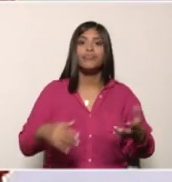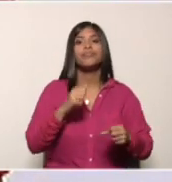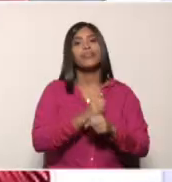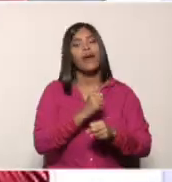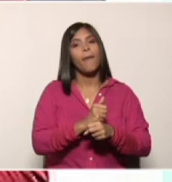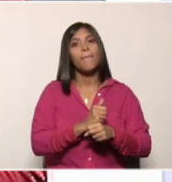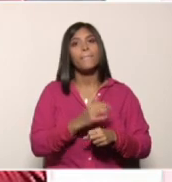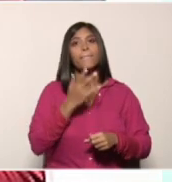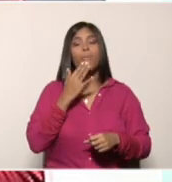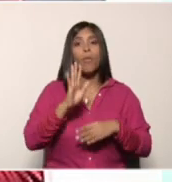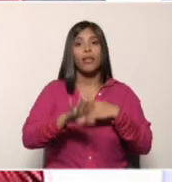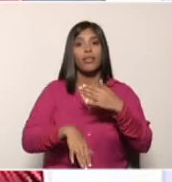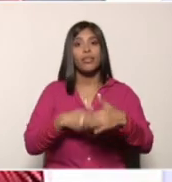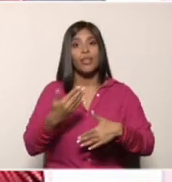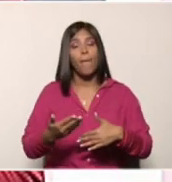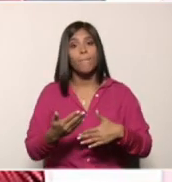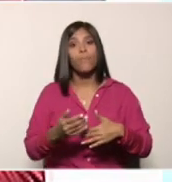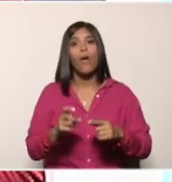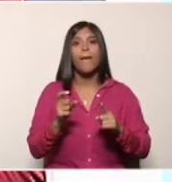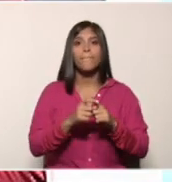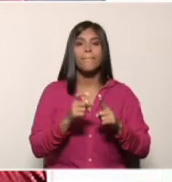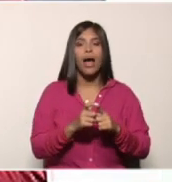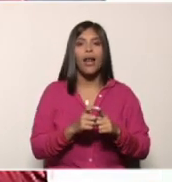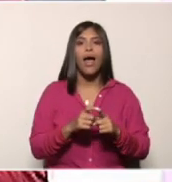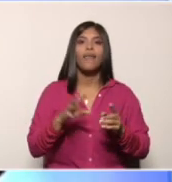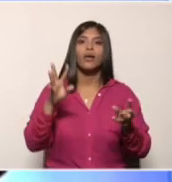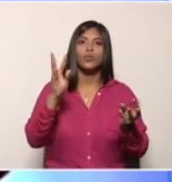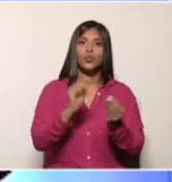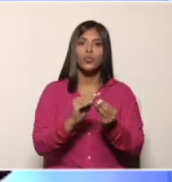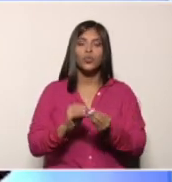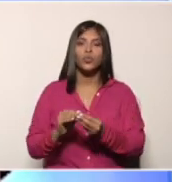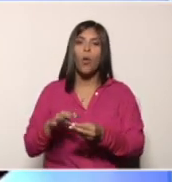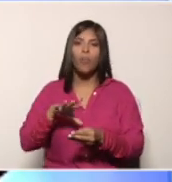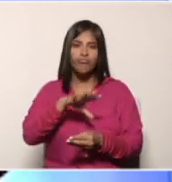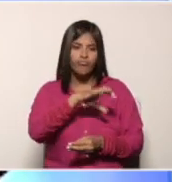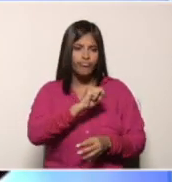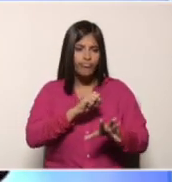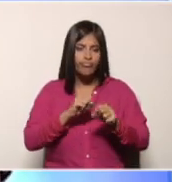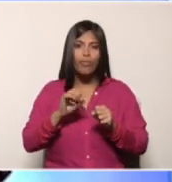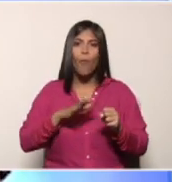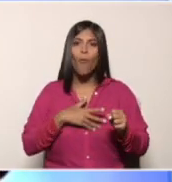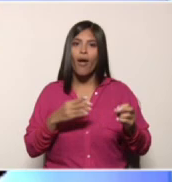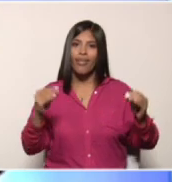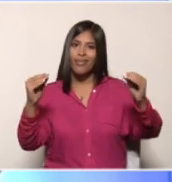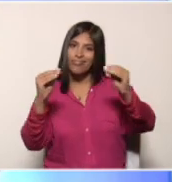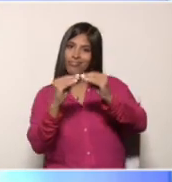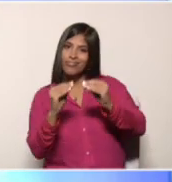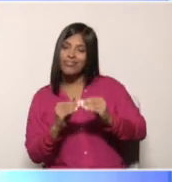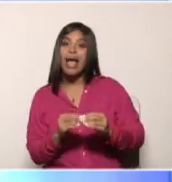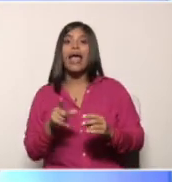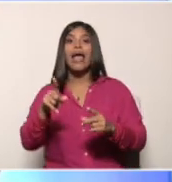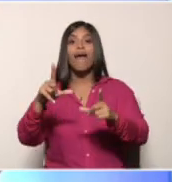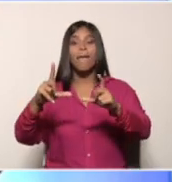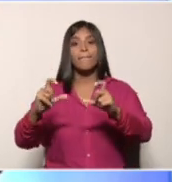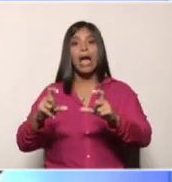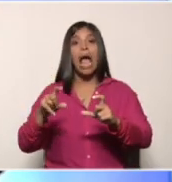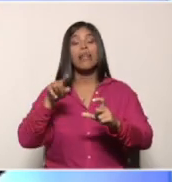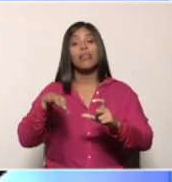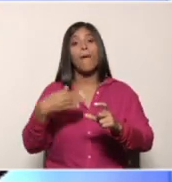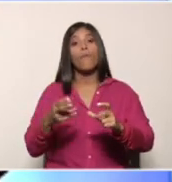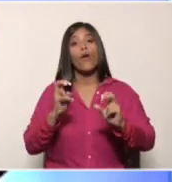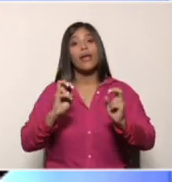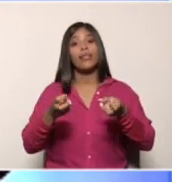ya allí entonces ir buscando las palabras y asociarlas a imágenes para que haya una mejor comprensión, para que el contenido ya